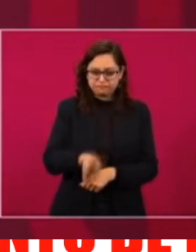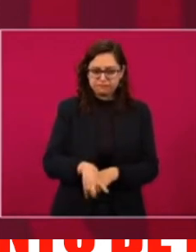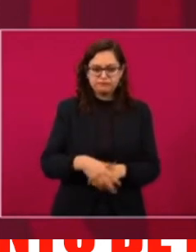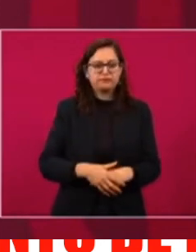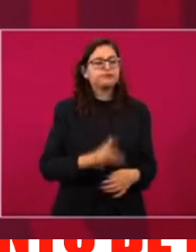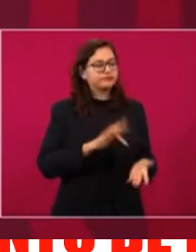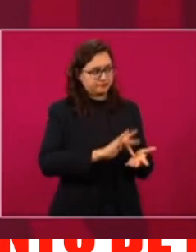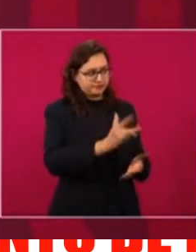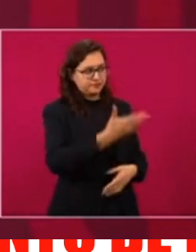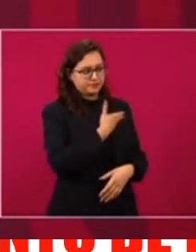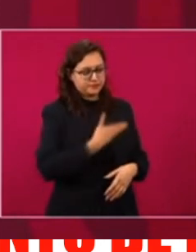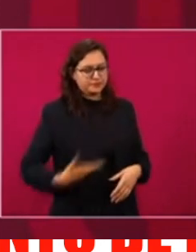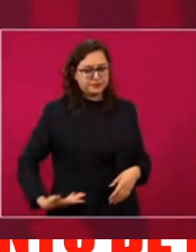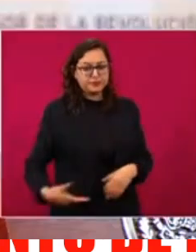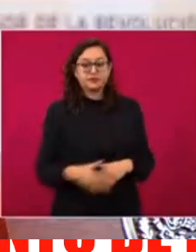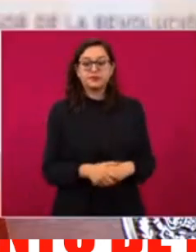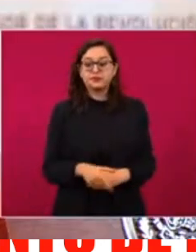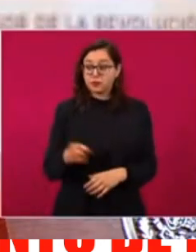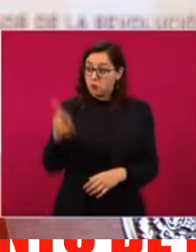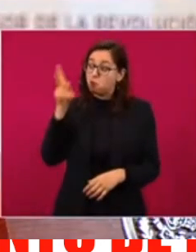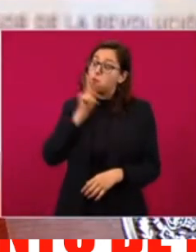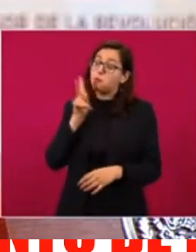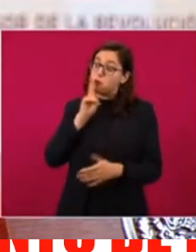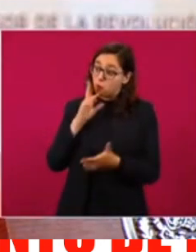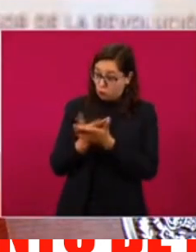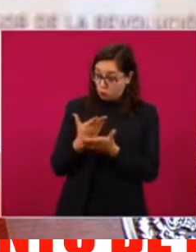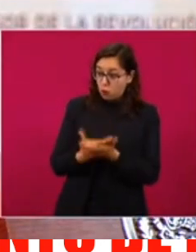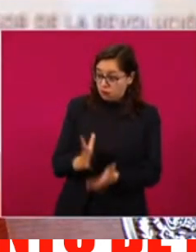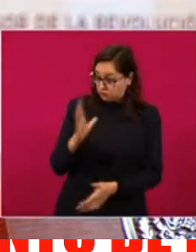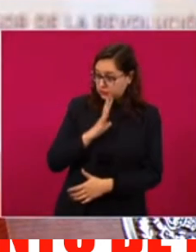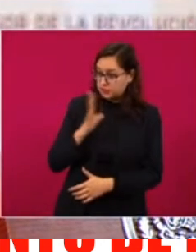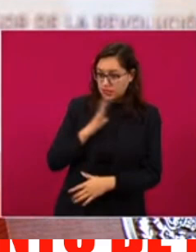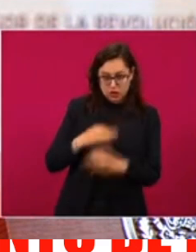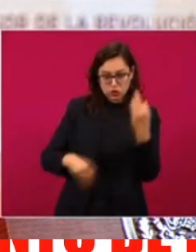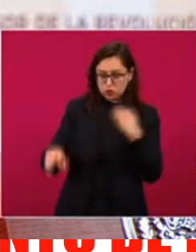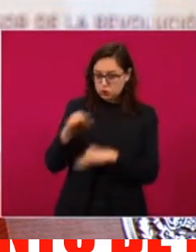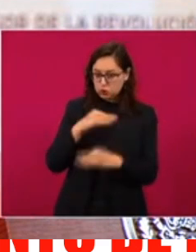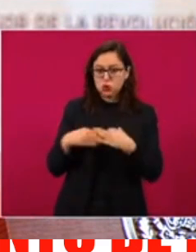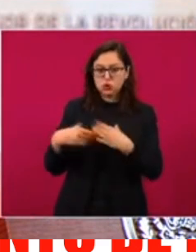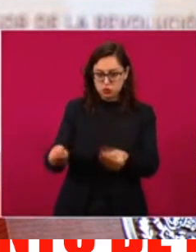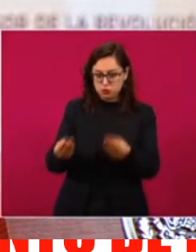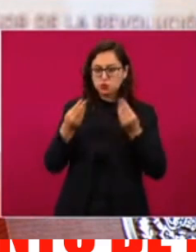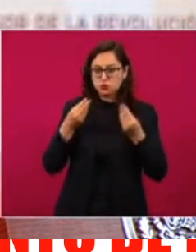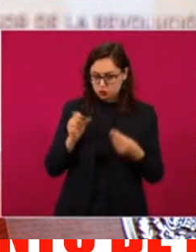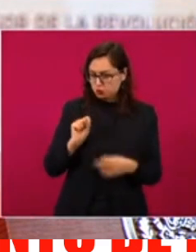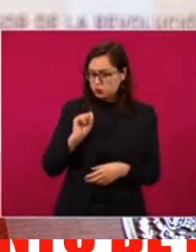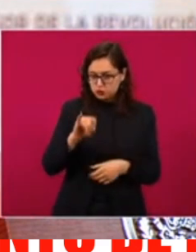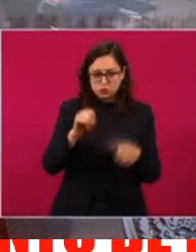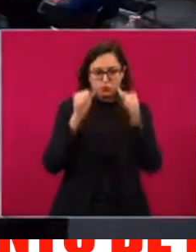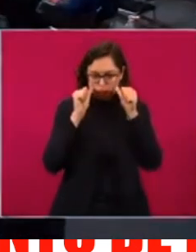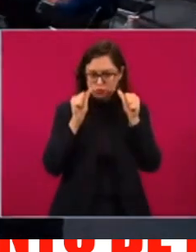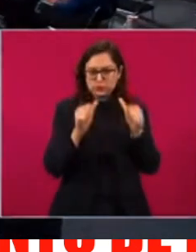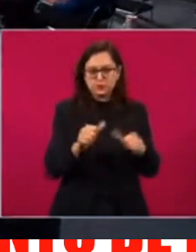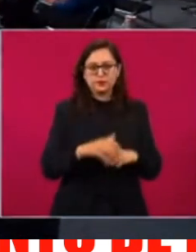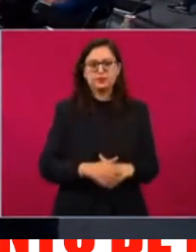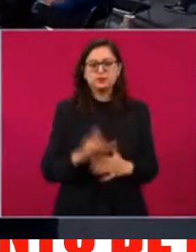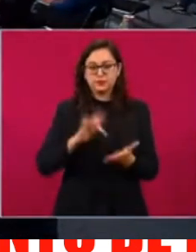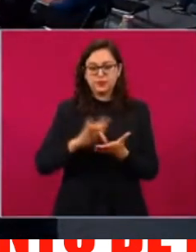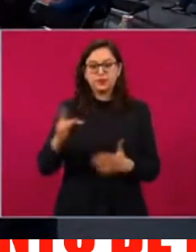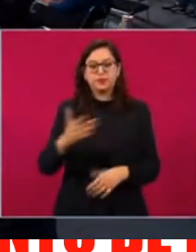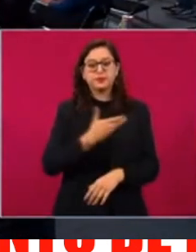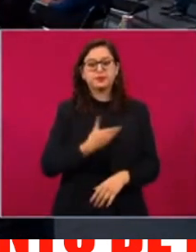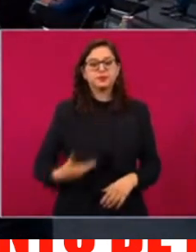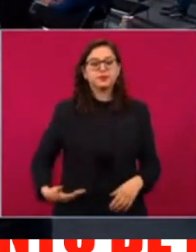hay que estar al pendiente para cuando salga una información oficial, qué pasa, se van a suspender o no se van a suspender estos apoyos del